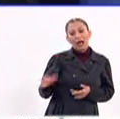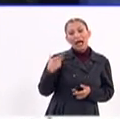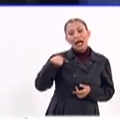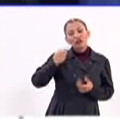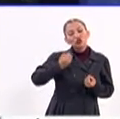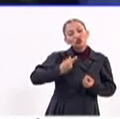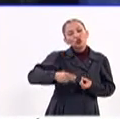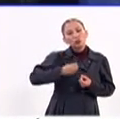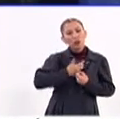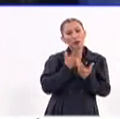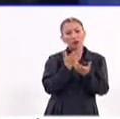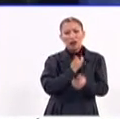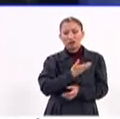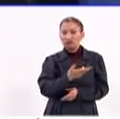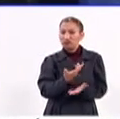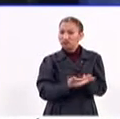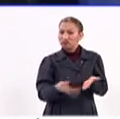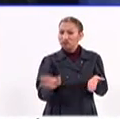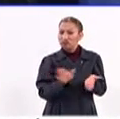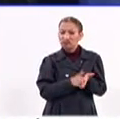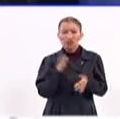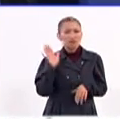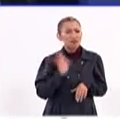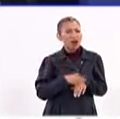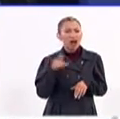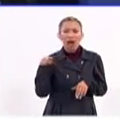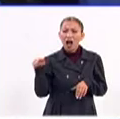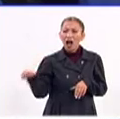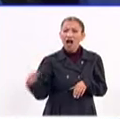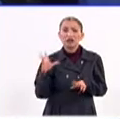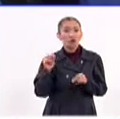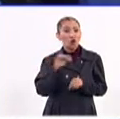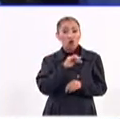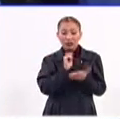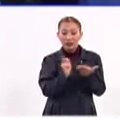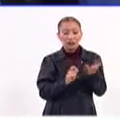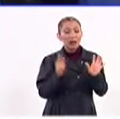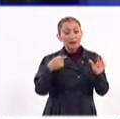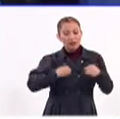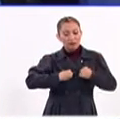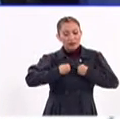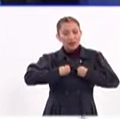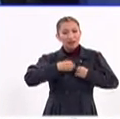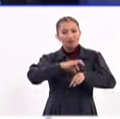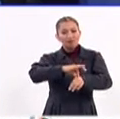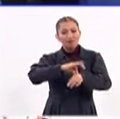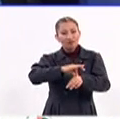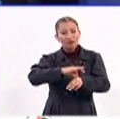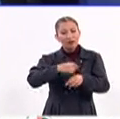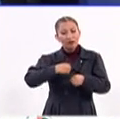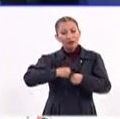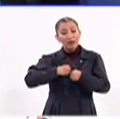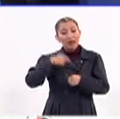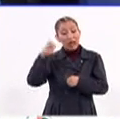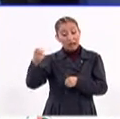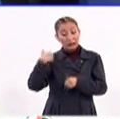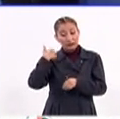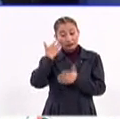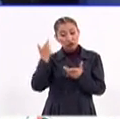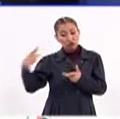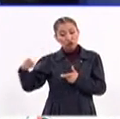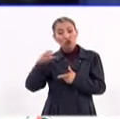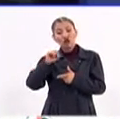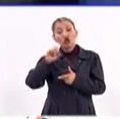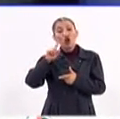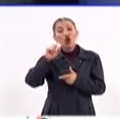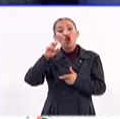es su poema más heroico, el que no se escribe, el que se vive, Esa es la intensidad de